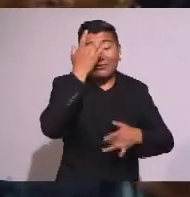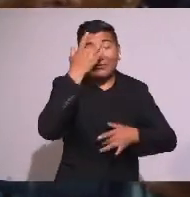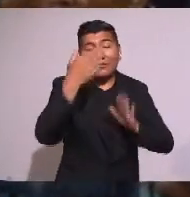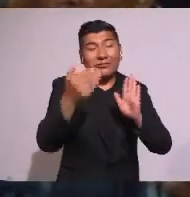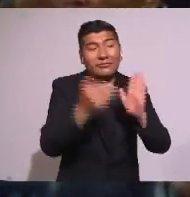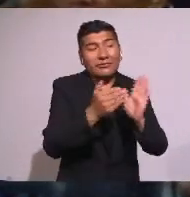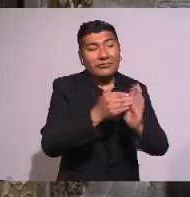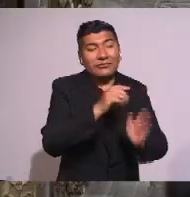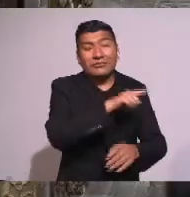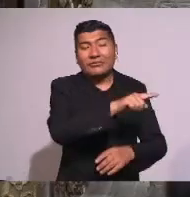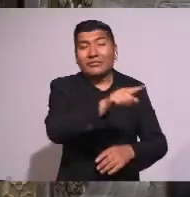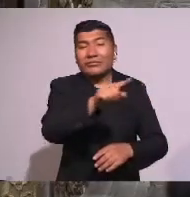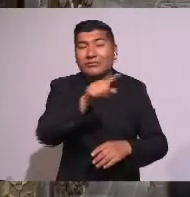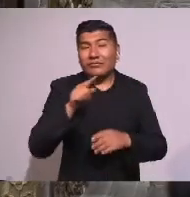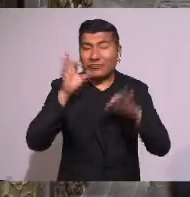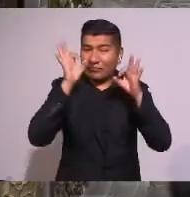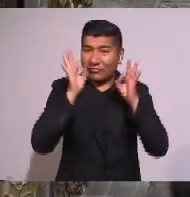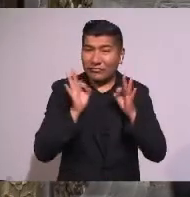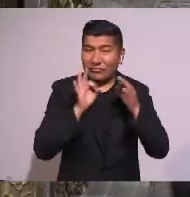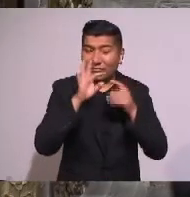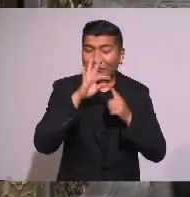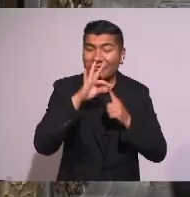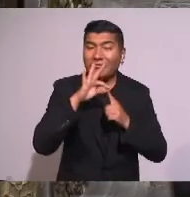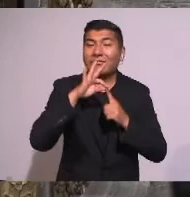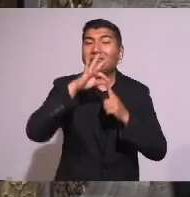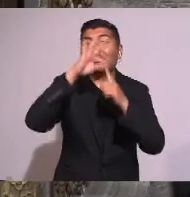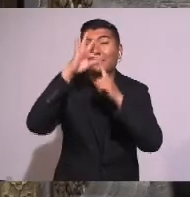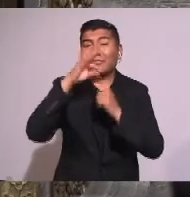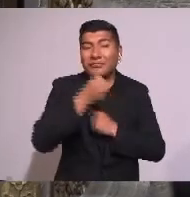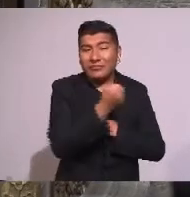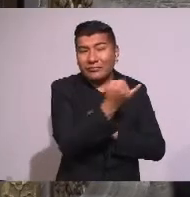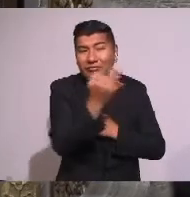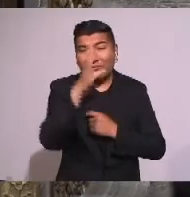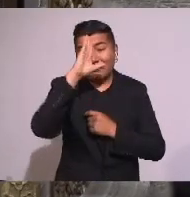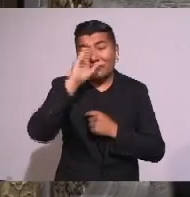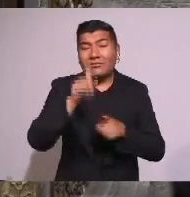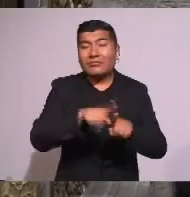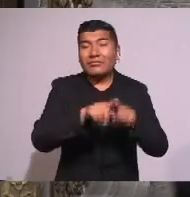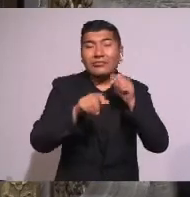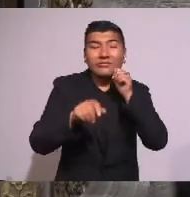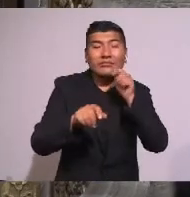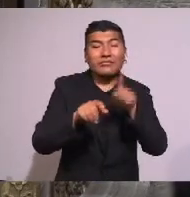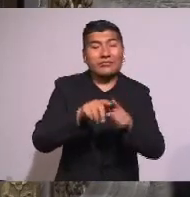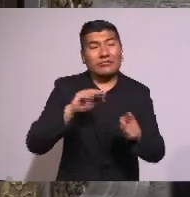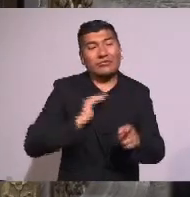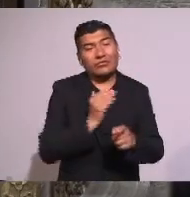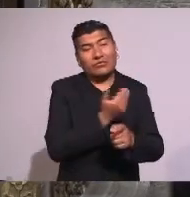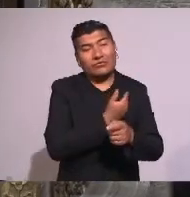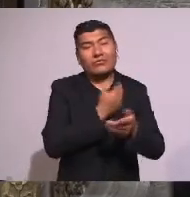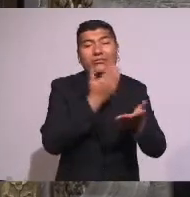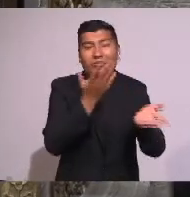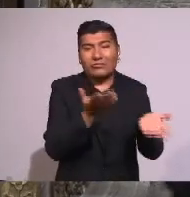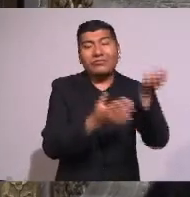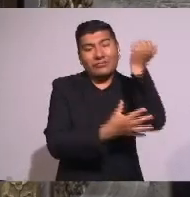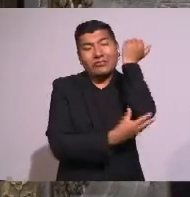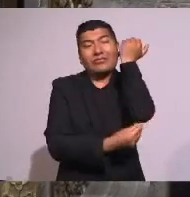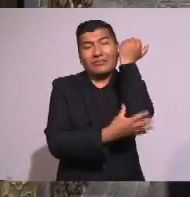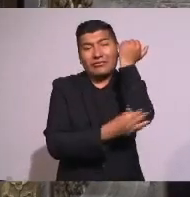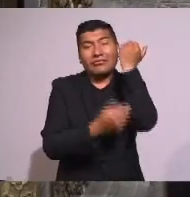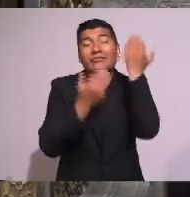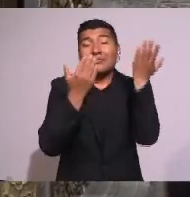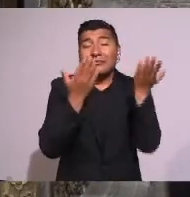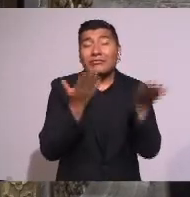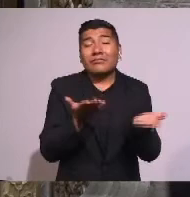nuestros hermanos y de manera especial a tantos hermanos nuestros pobres. Y sí podemos, frente